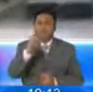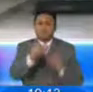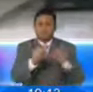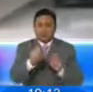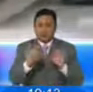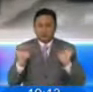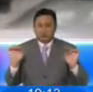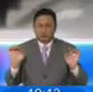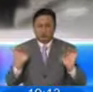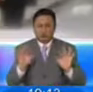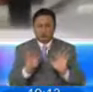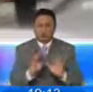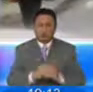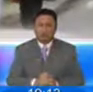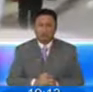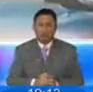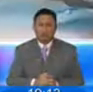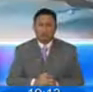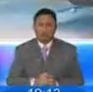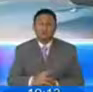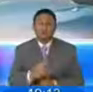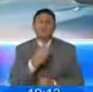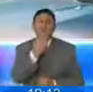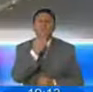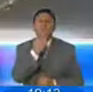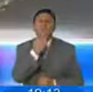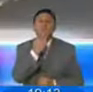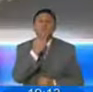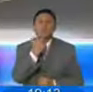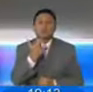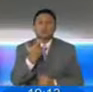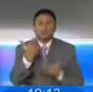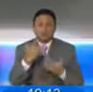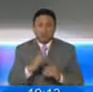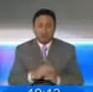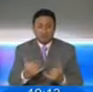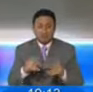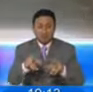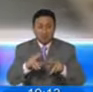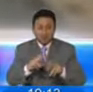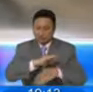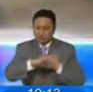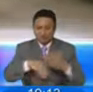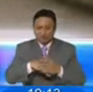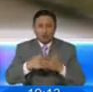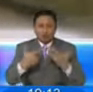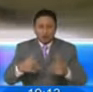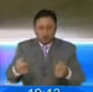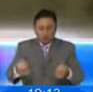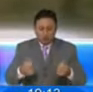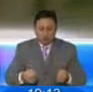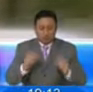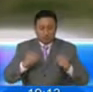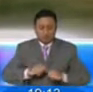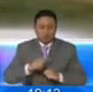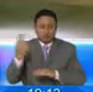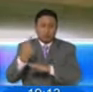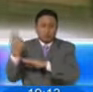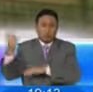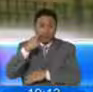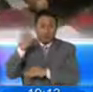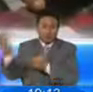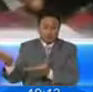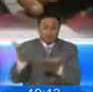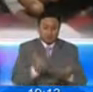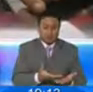este punto. Y según Dalo Bucaram Puley, ya se han obtenido todos los permisos necesarios para el recibimiento de su